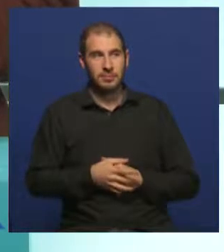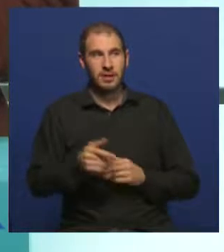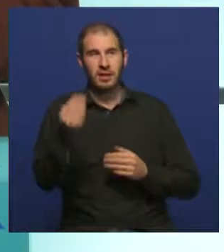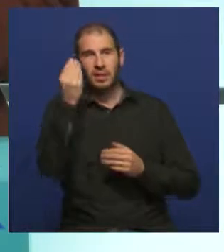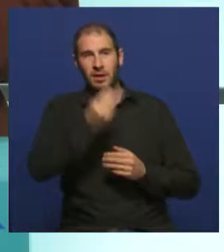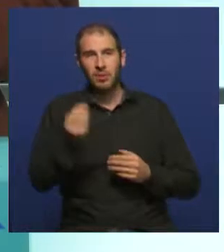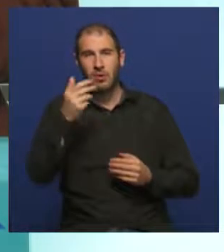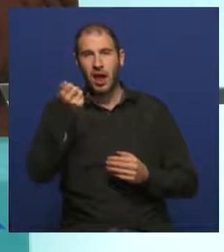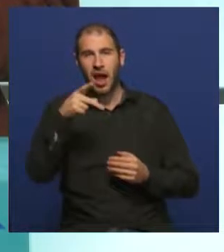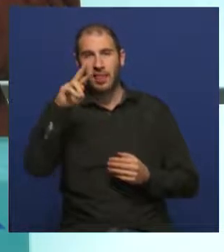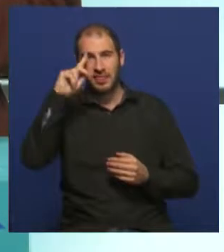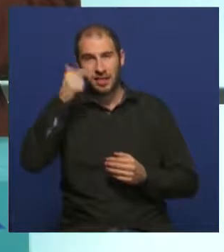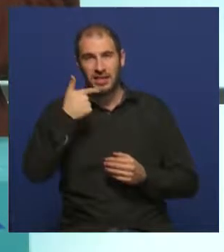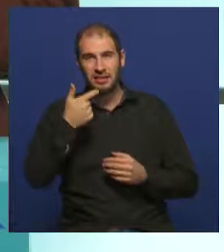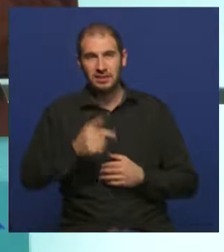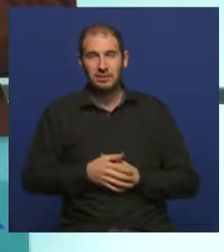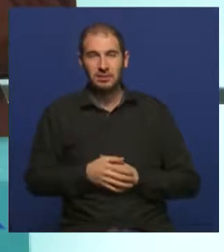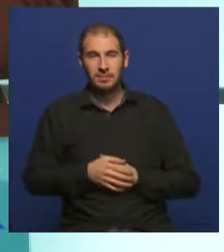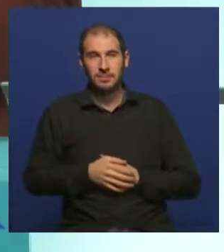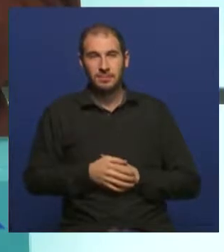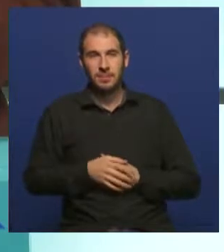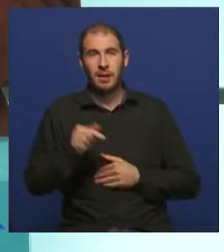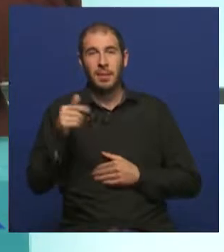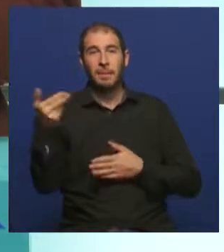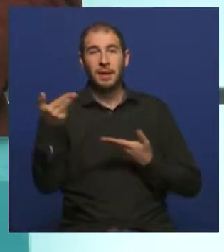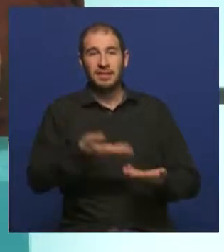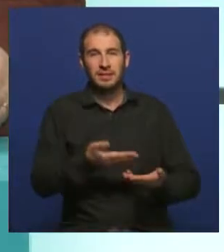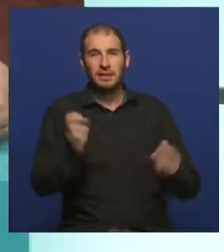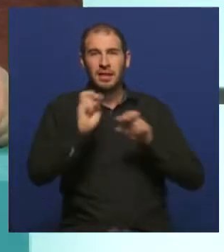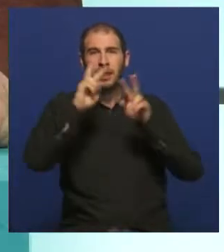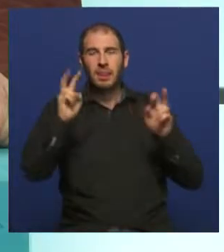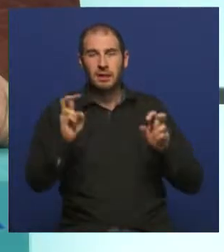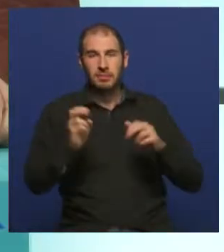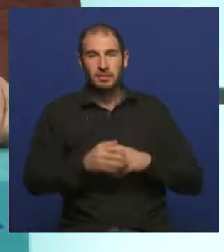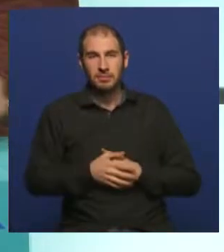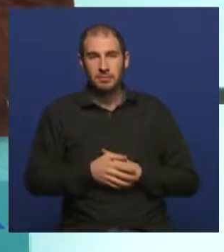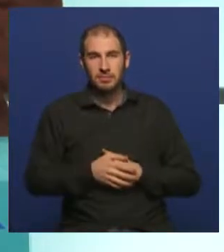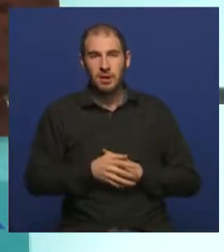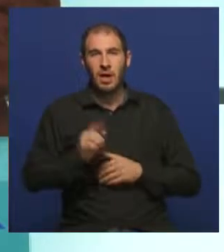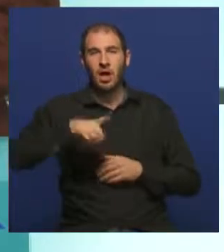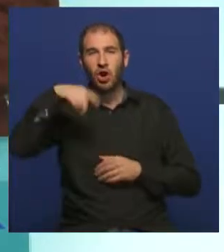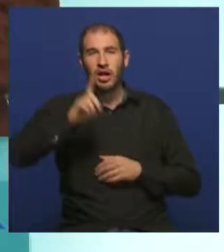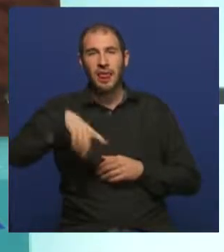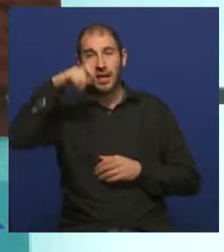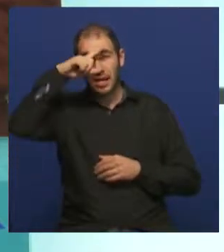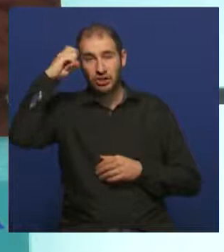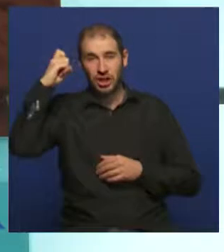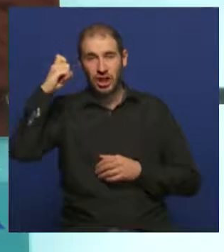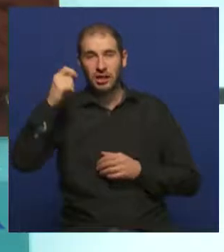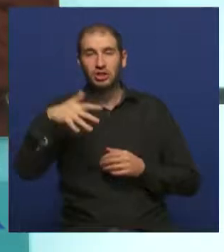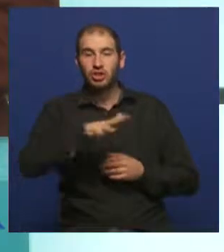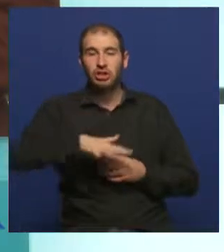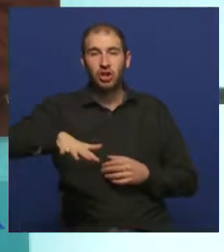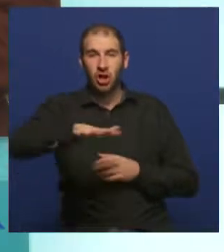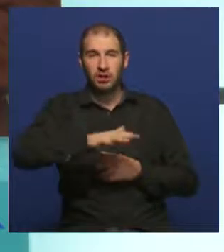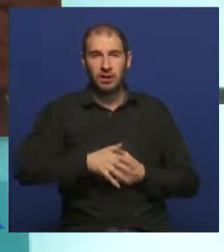dibujos de Andrés Cassiani, que se presenta en el marco de las Jornadas Nacionales de